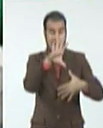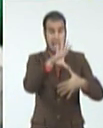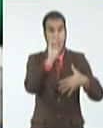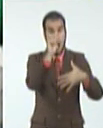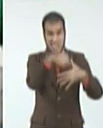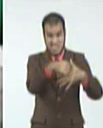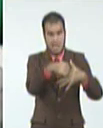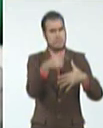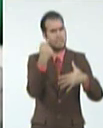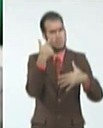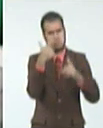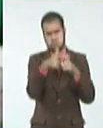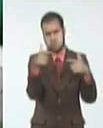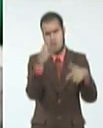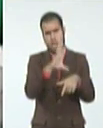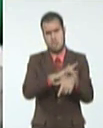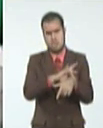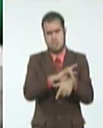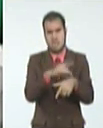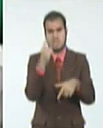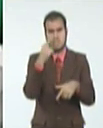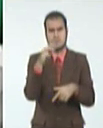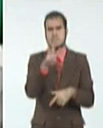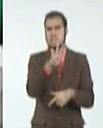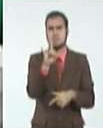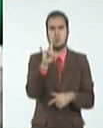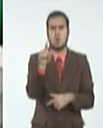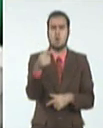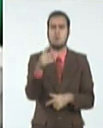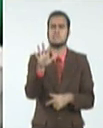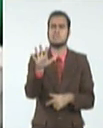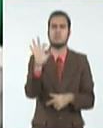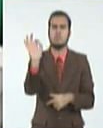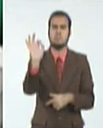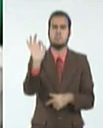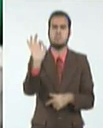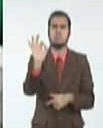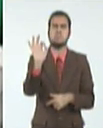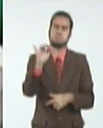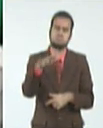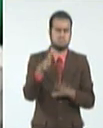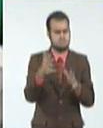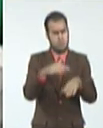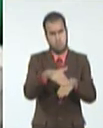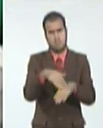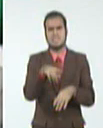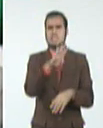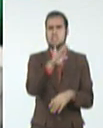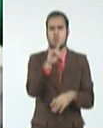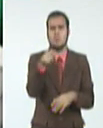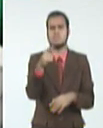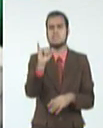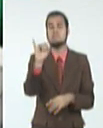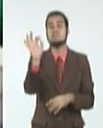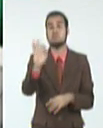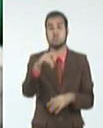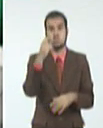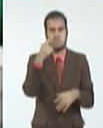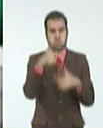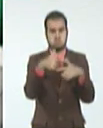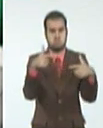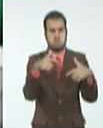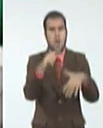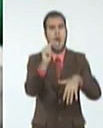39,6% de la incidencia total, eso está en